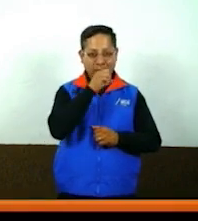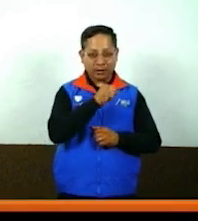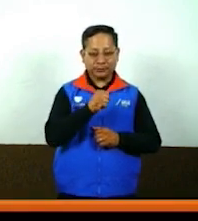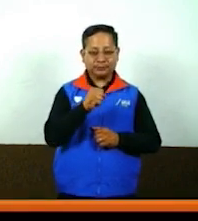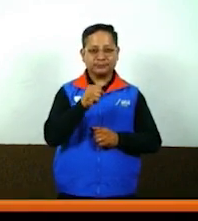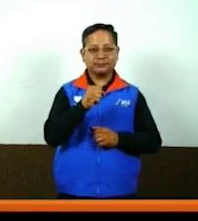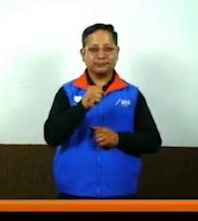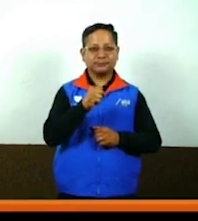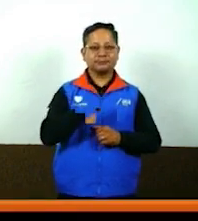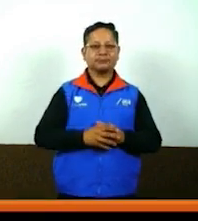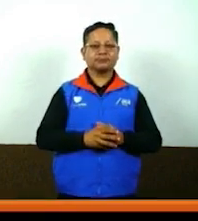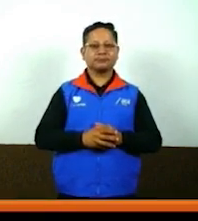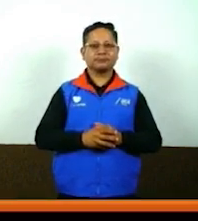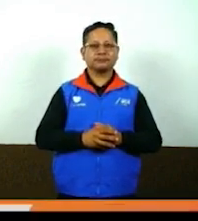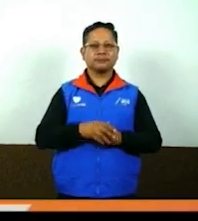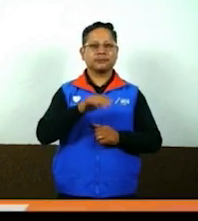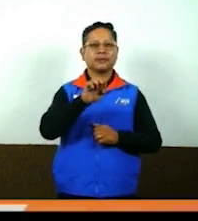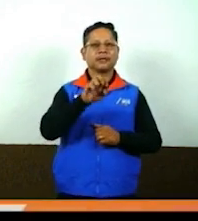Aguascalientes.